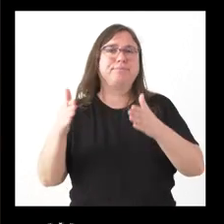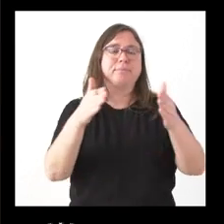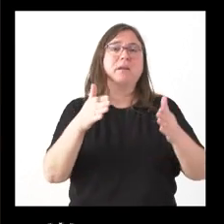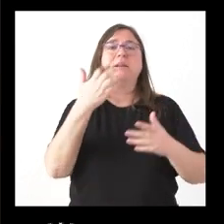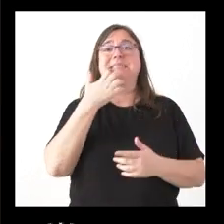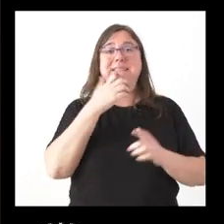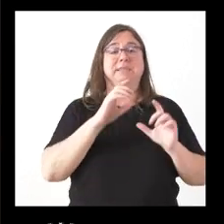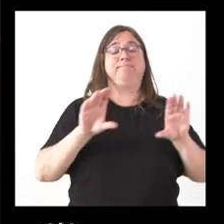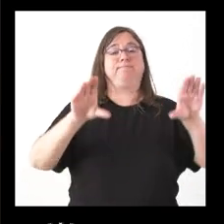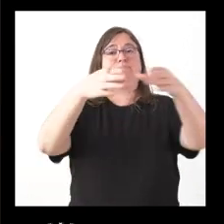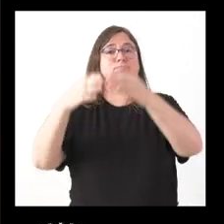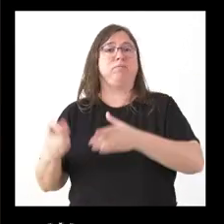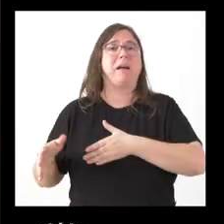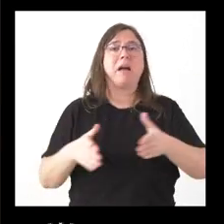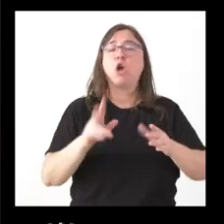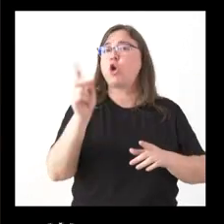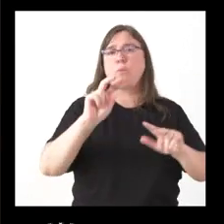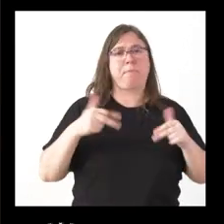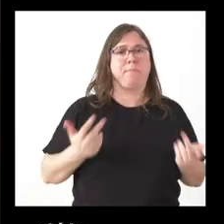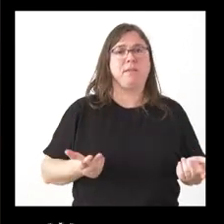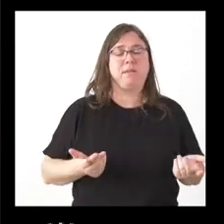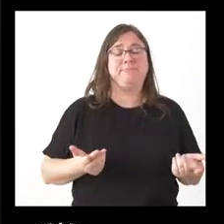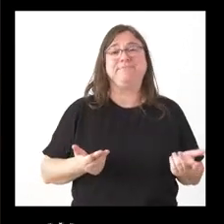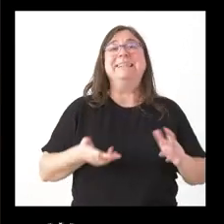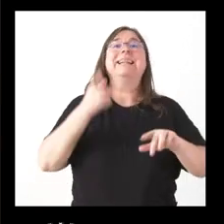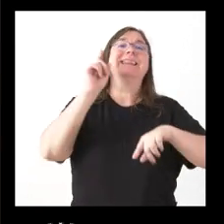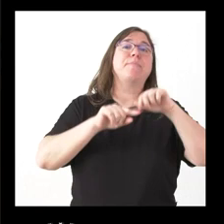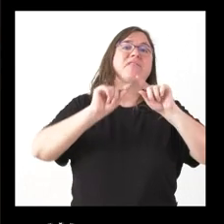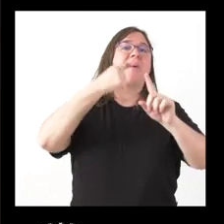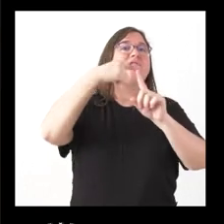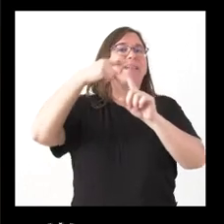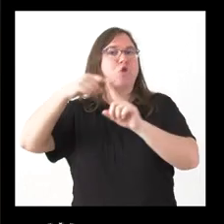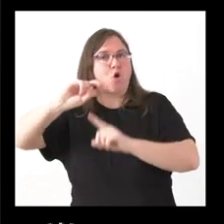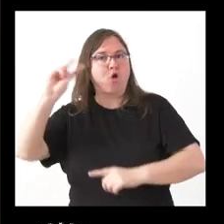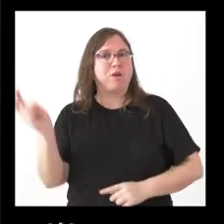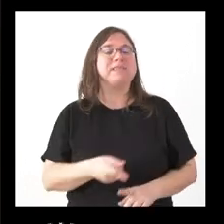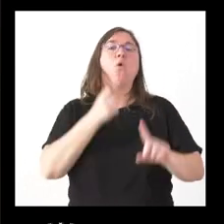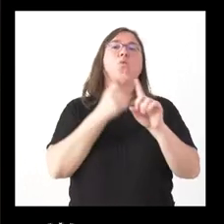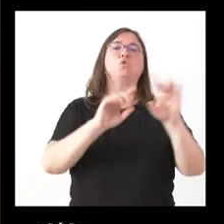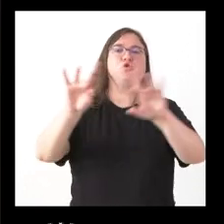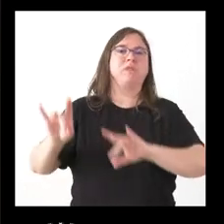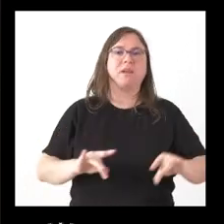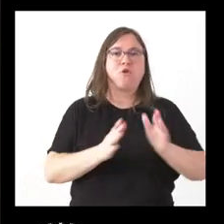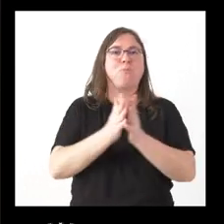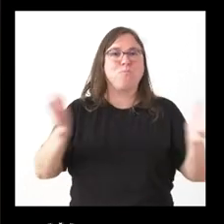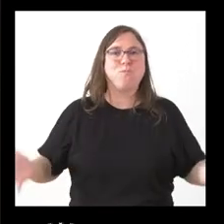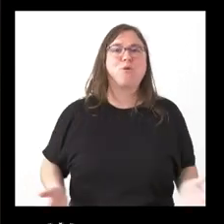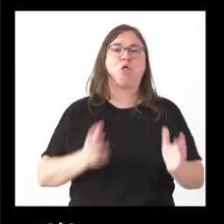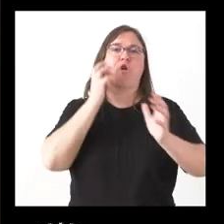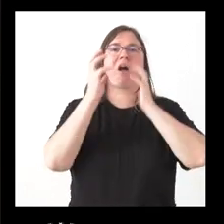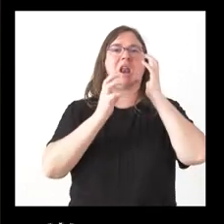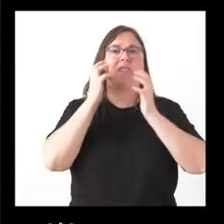las confederadas hidrográficas no permiten En definitiva de muchos factores del uso del territorio de una promoción de la ganadería que